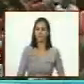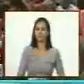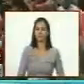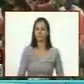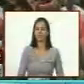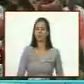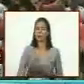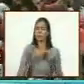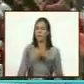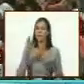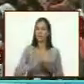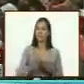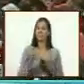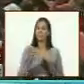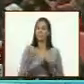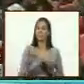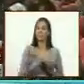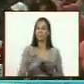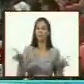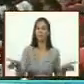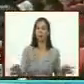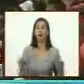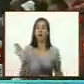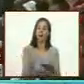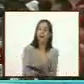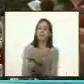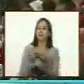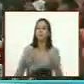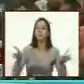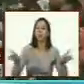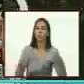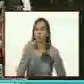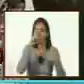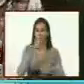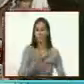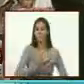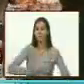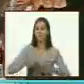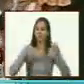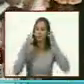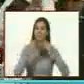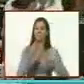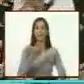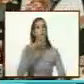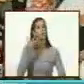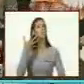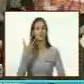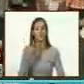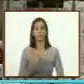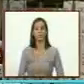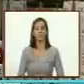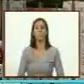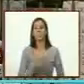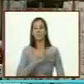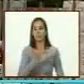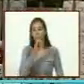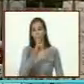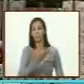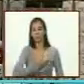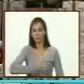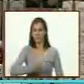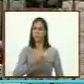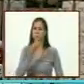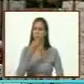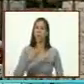y estamos aquí para cantarle cumpleaños a nuestro presidente Hugo Rafael Chávez. Dicen sentirse orgullosos de tener un presidente humanista